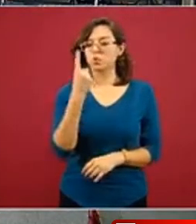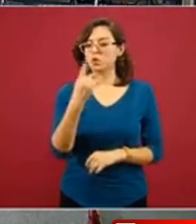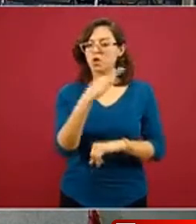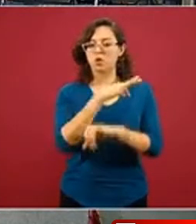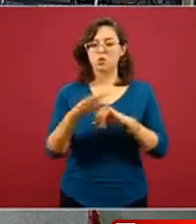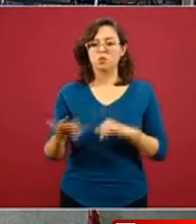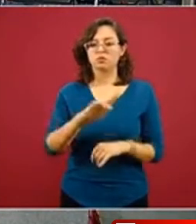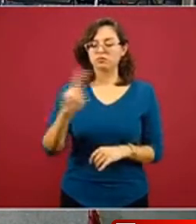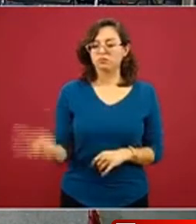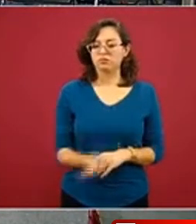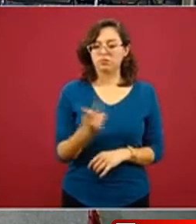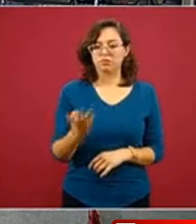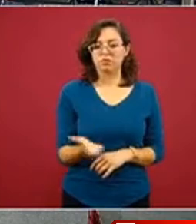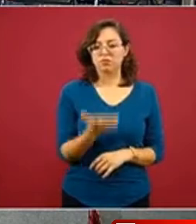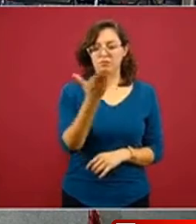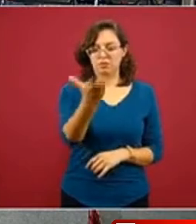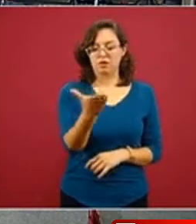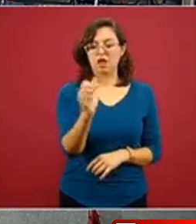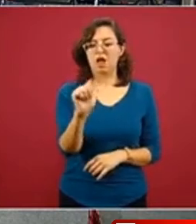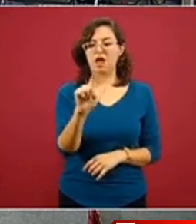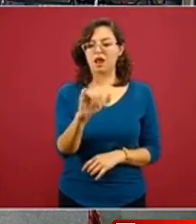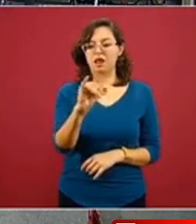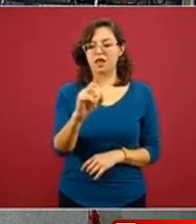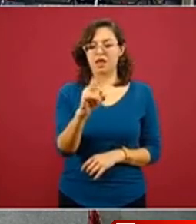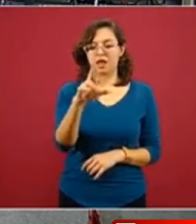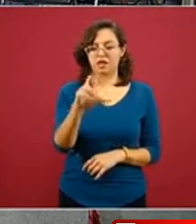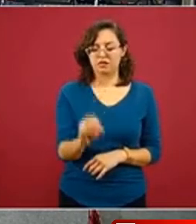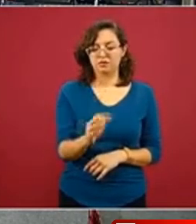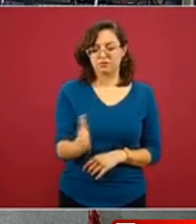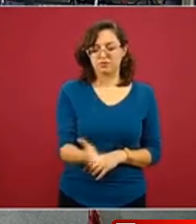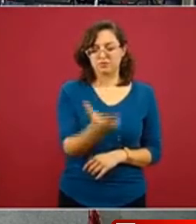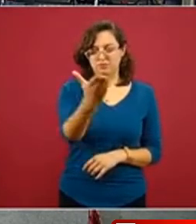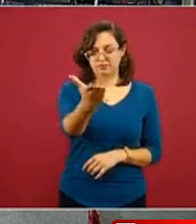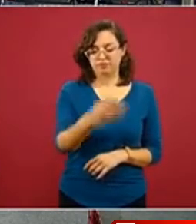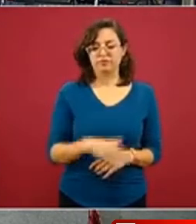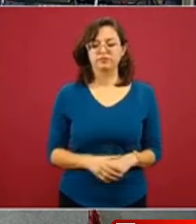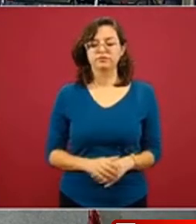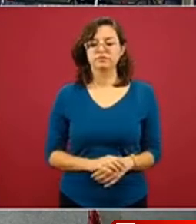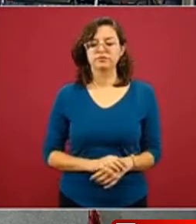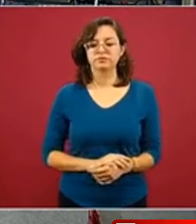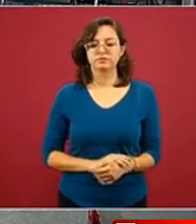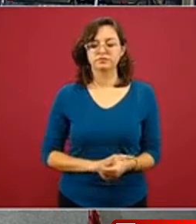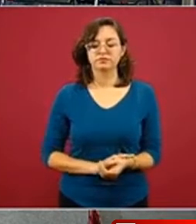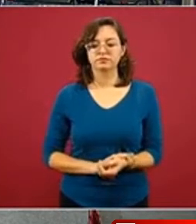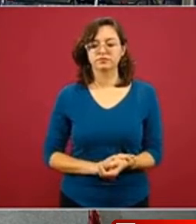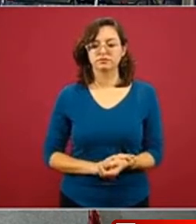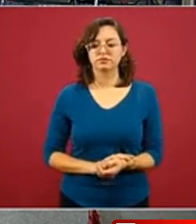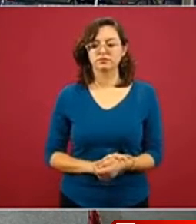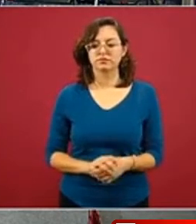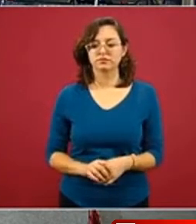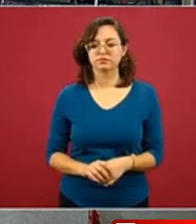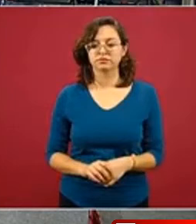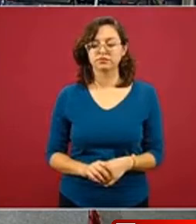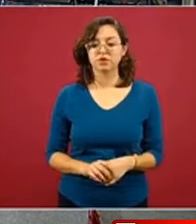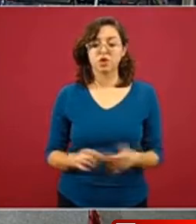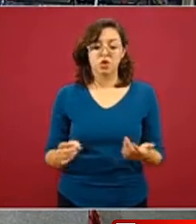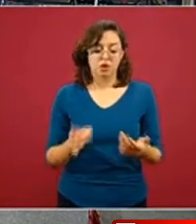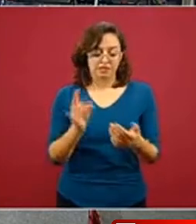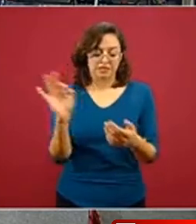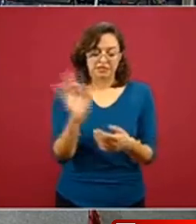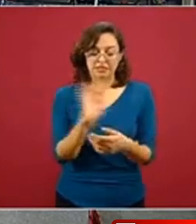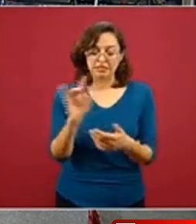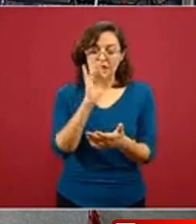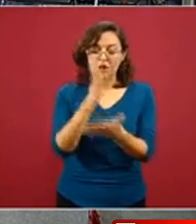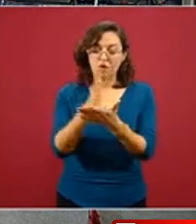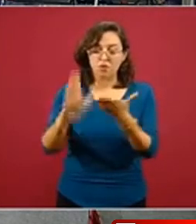última pregunta. En justicia, Alejandro estaba en el orden y pues ustedes continúan mañana. Ahora, quizás nada más de tiempo de plantearles, pero no llevarme